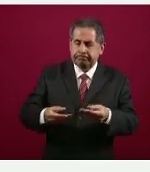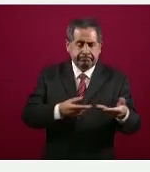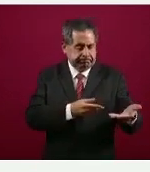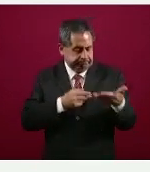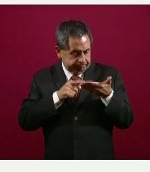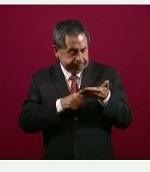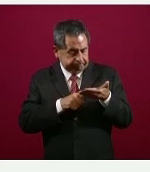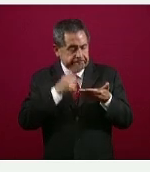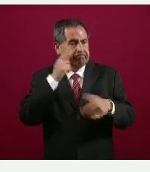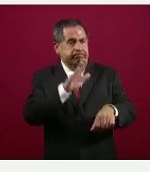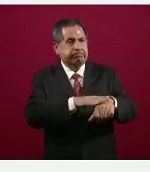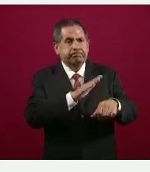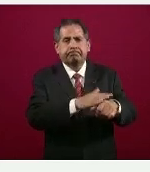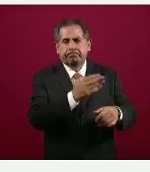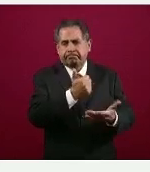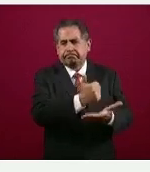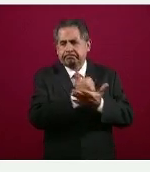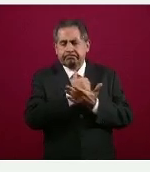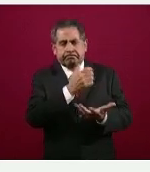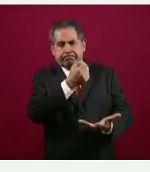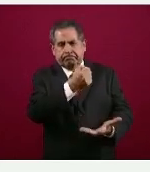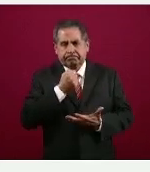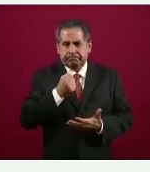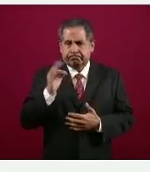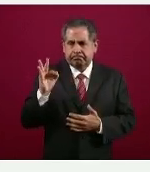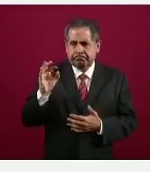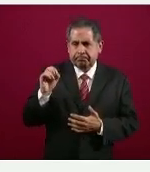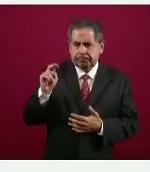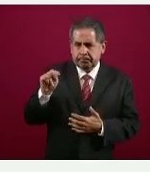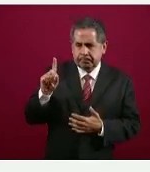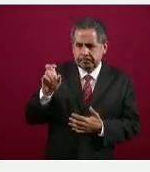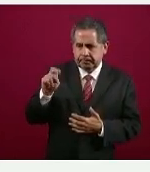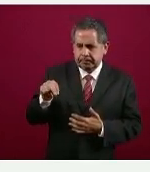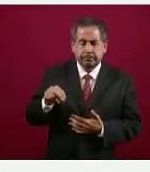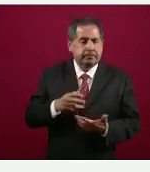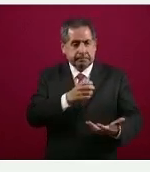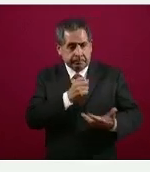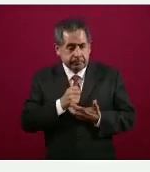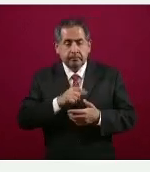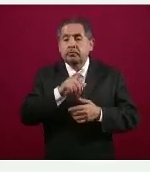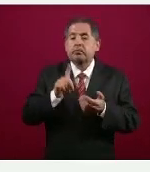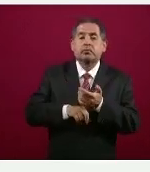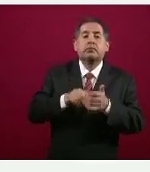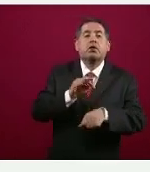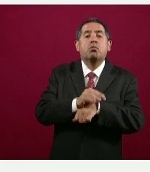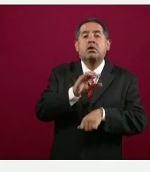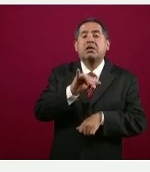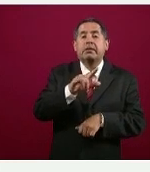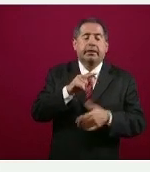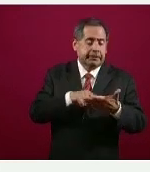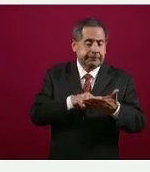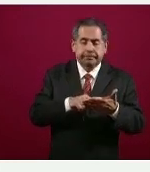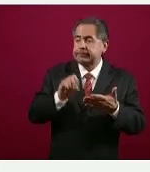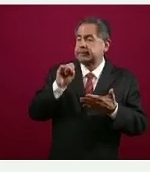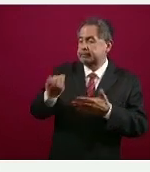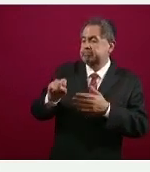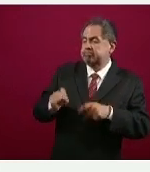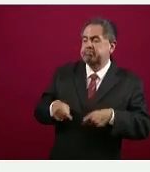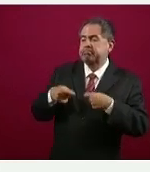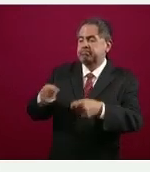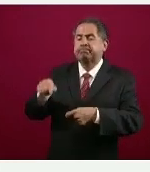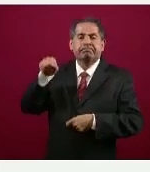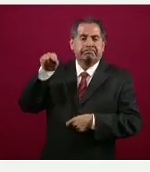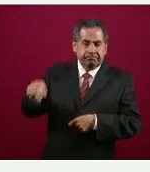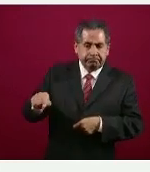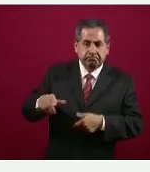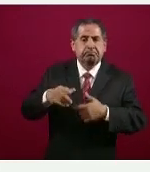a los recursos del FONDEN, y luego Protección Civil emite la declaratoria, da acceso a los recursos